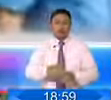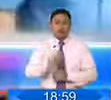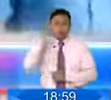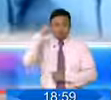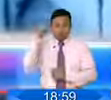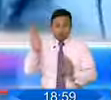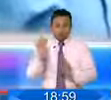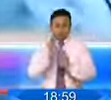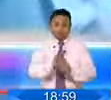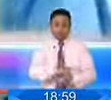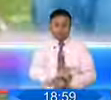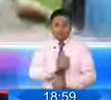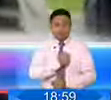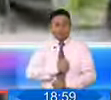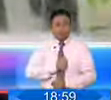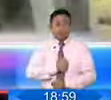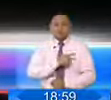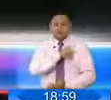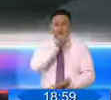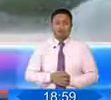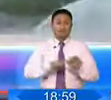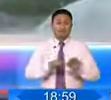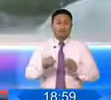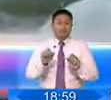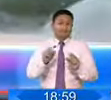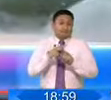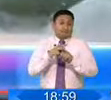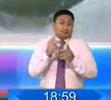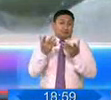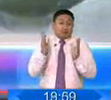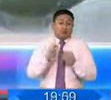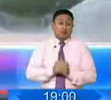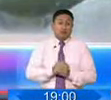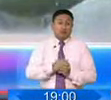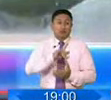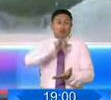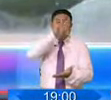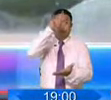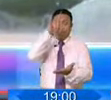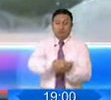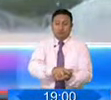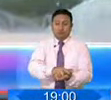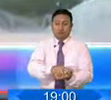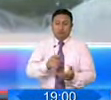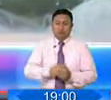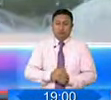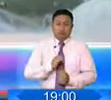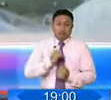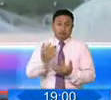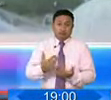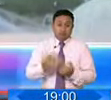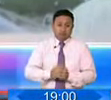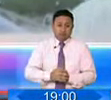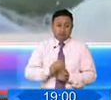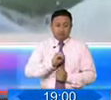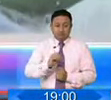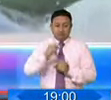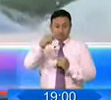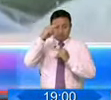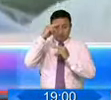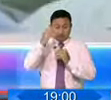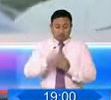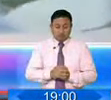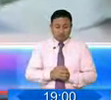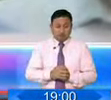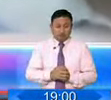gobierno, donde lamentó el trágico hecho. Ante todo, de aviación, y tenemos que esperar que las noticias no son nada halagüeñas, porque hay un